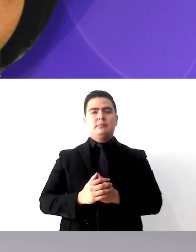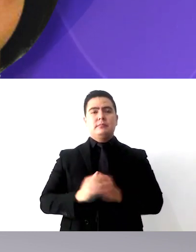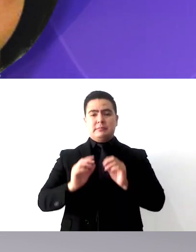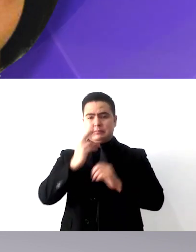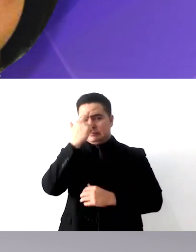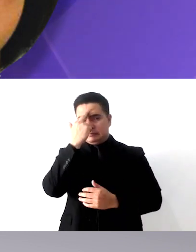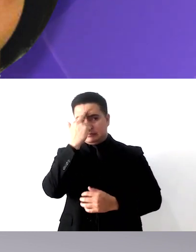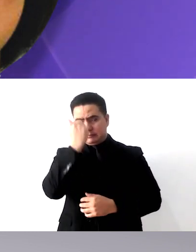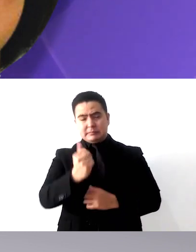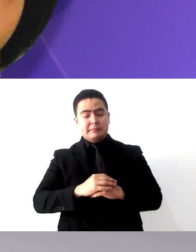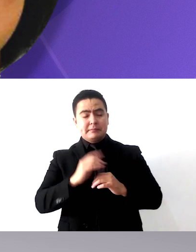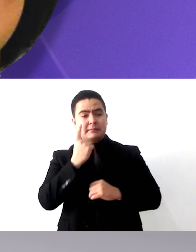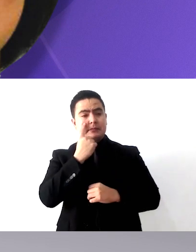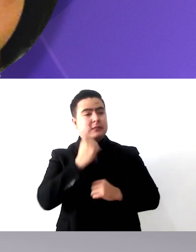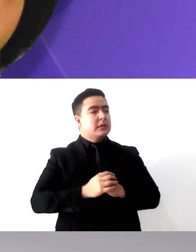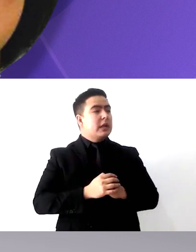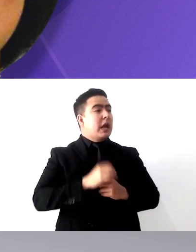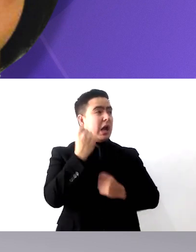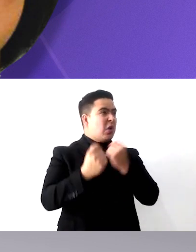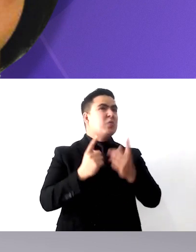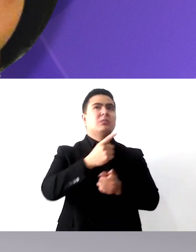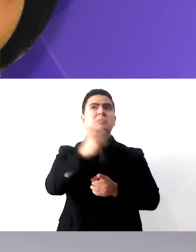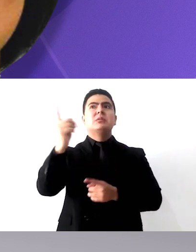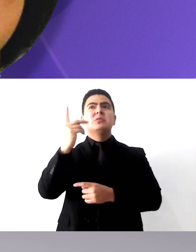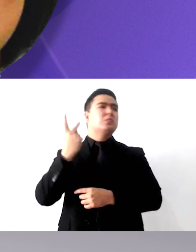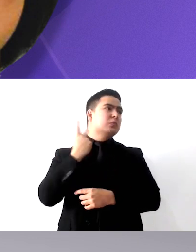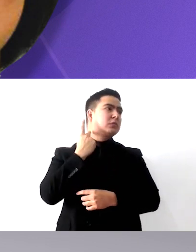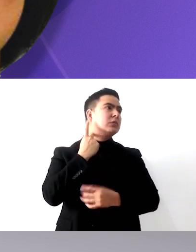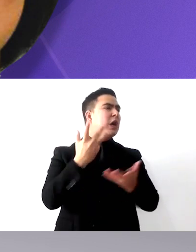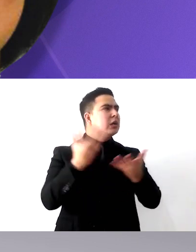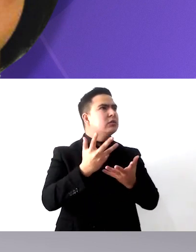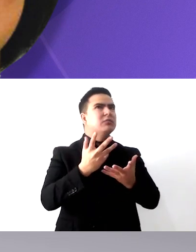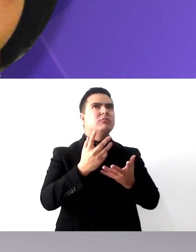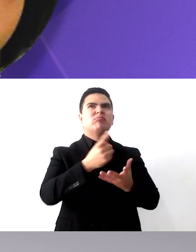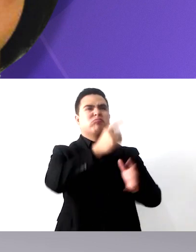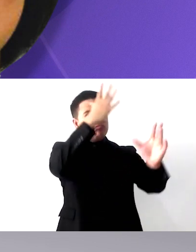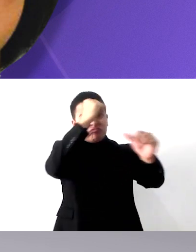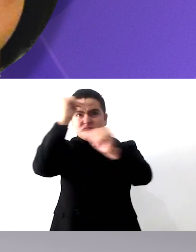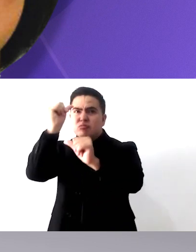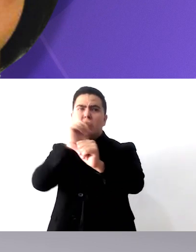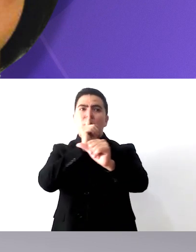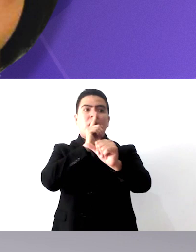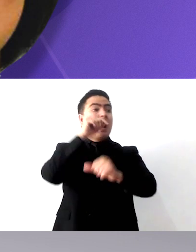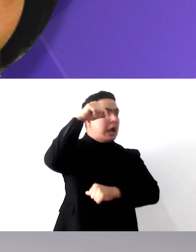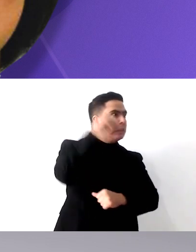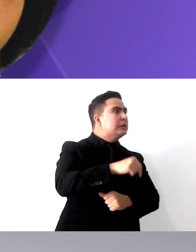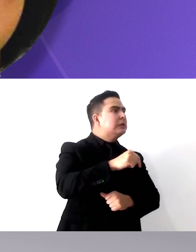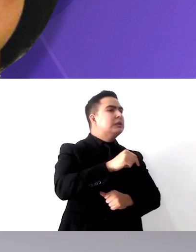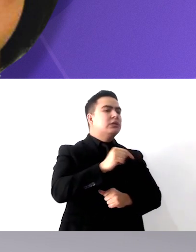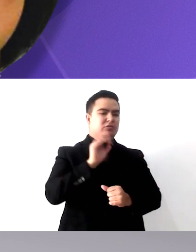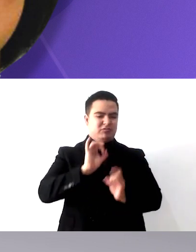decir, en otros temas políticos no, pero sí se pudieron poner de acuerdo en cómo darle la vuelta